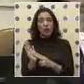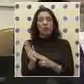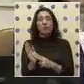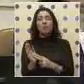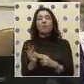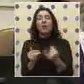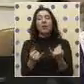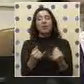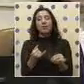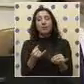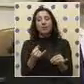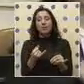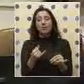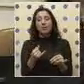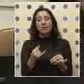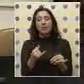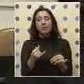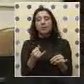Finalmente, señor presidente,